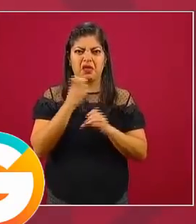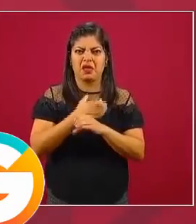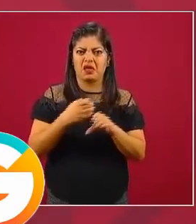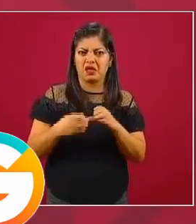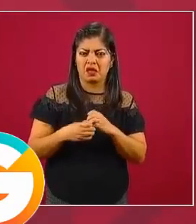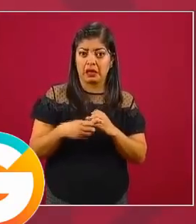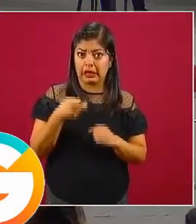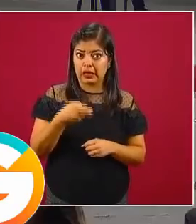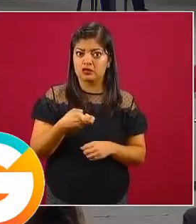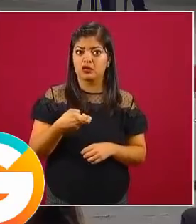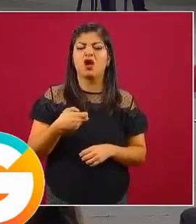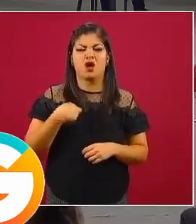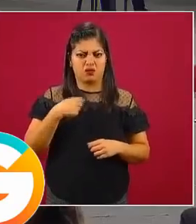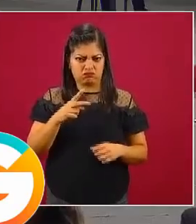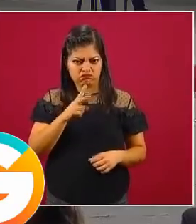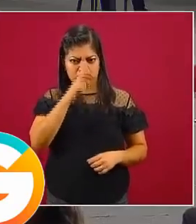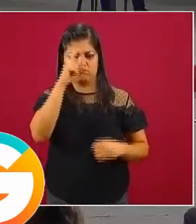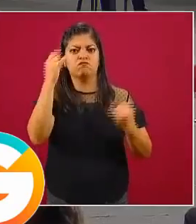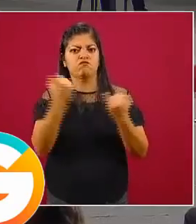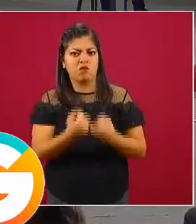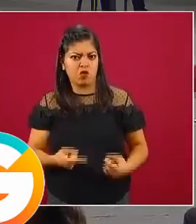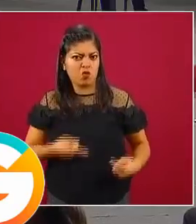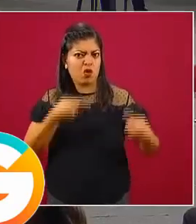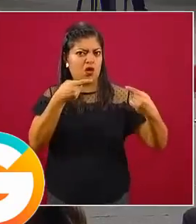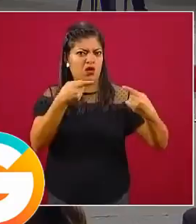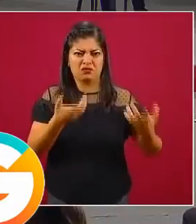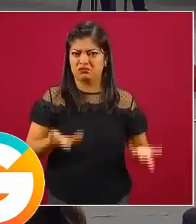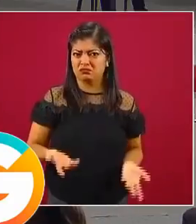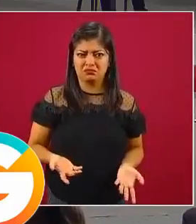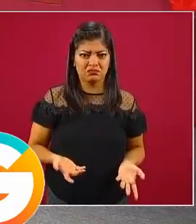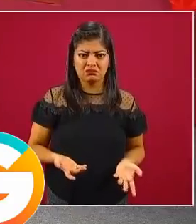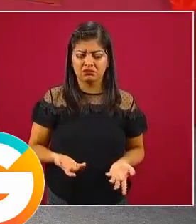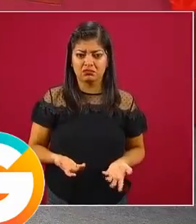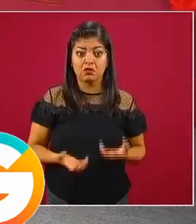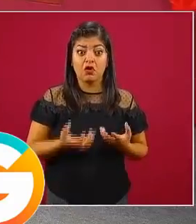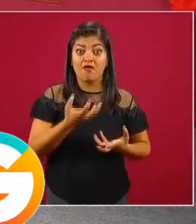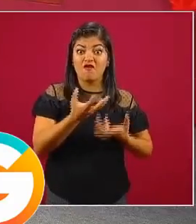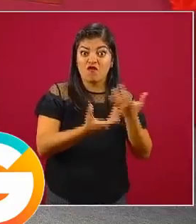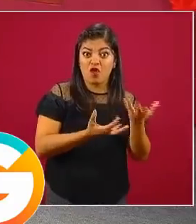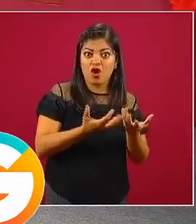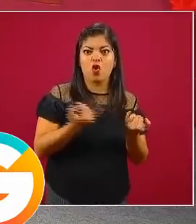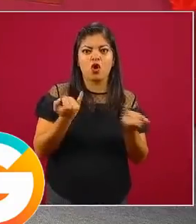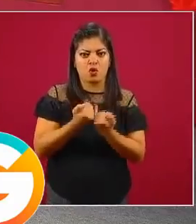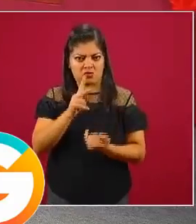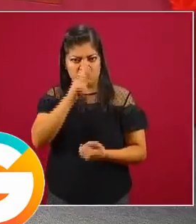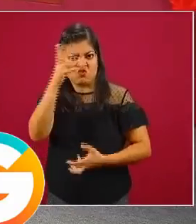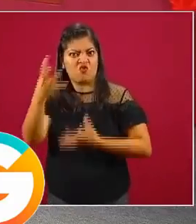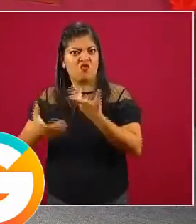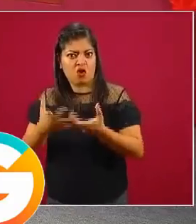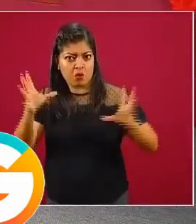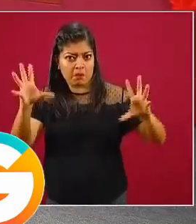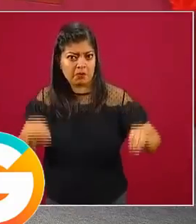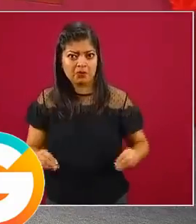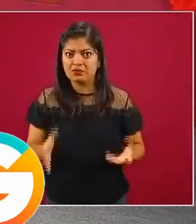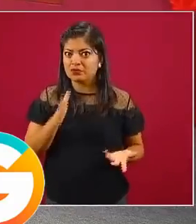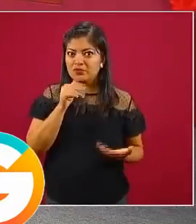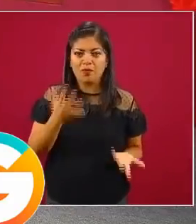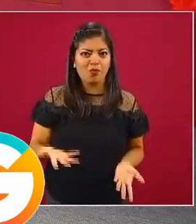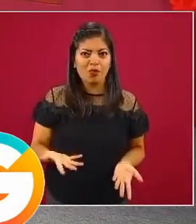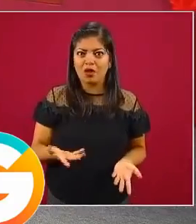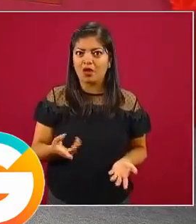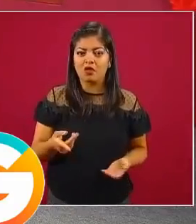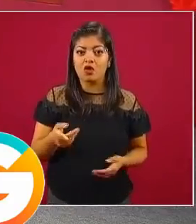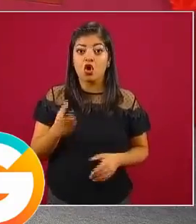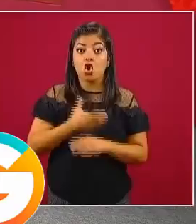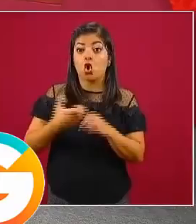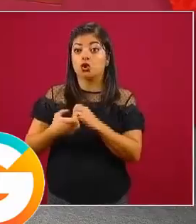puede enfrentar con la violencia. No se apaga el fuego con el fuego. No se puede enfrentar el mal con el mal.